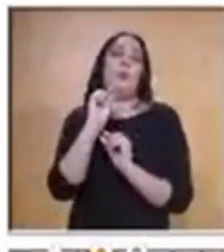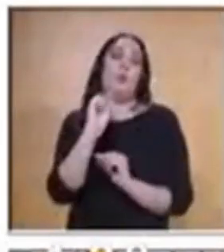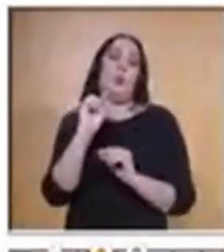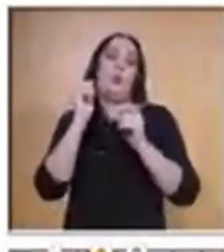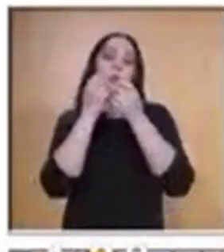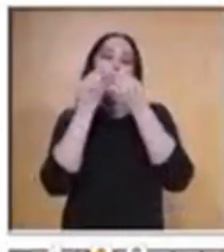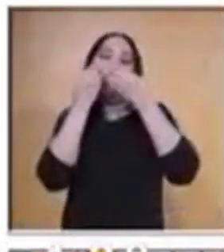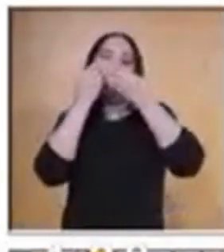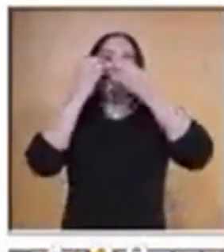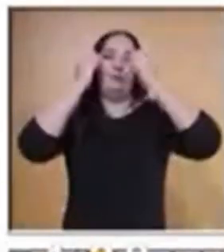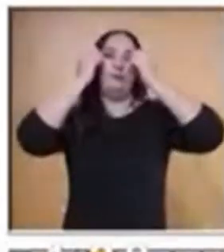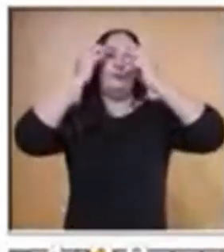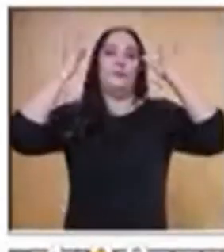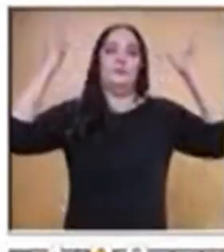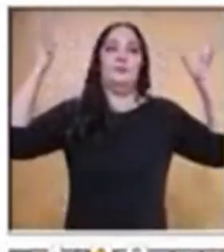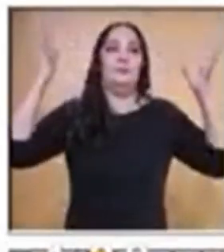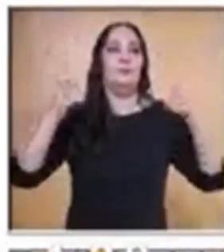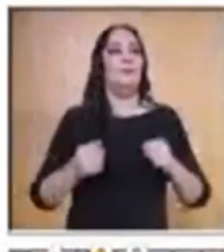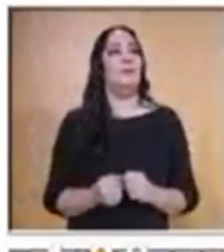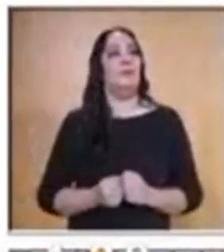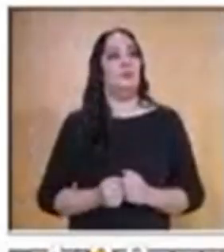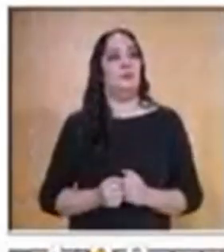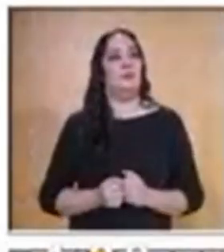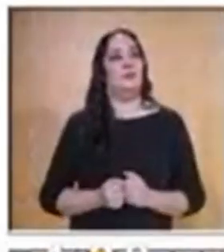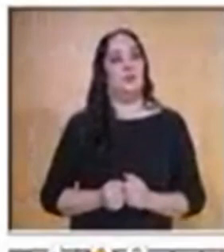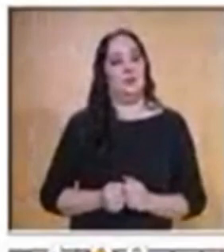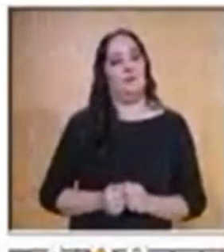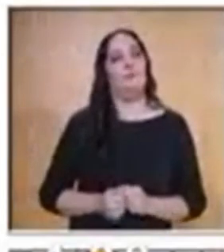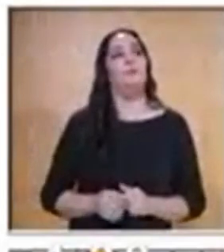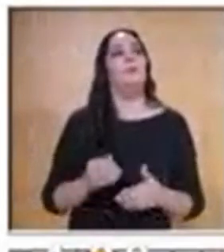yo vamos a darles una secuencia.